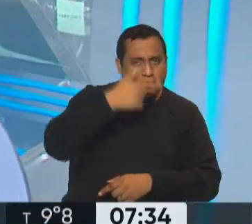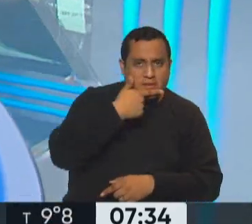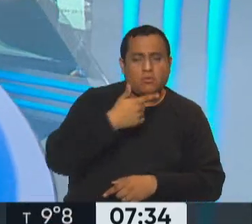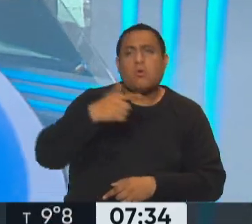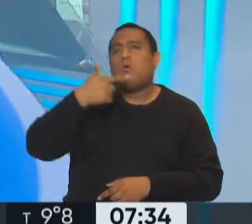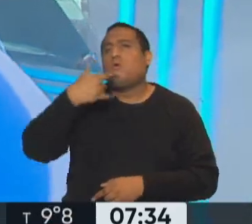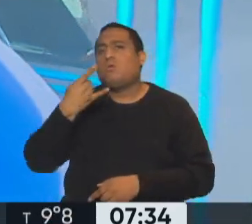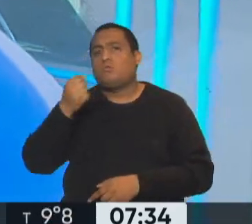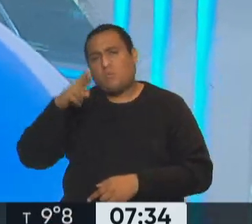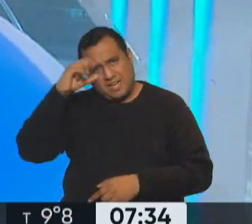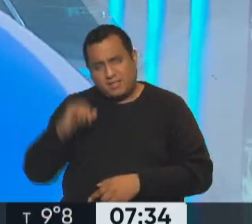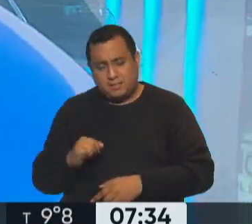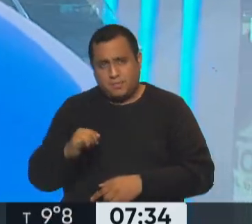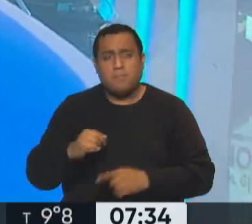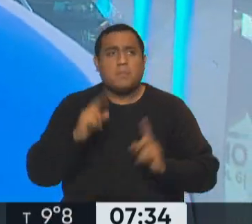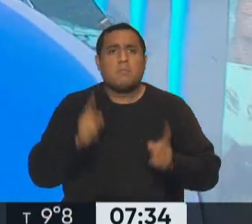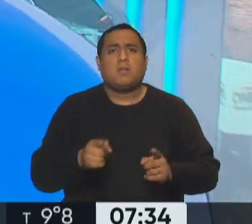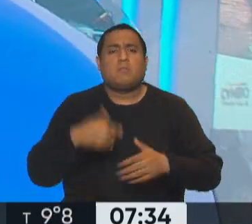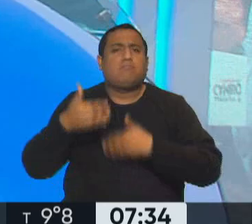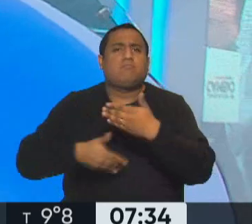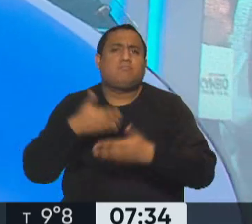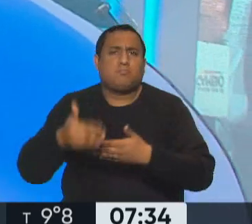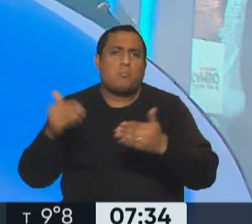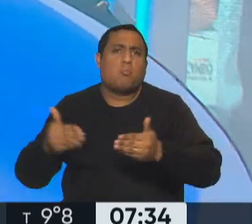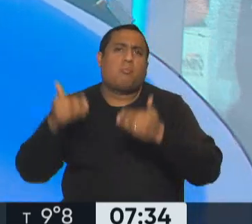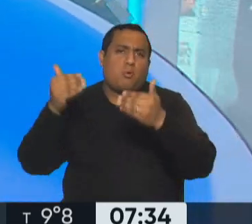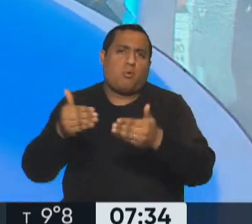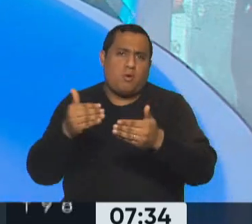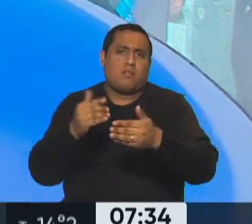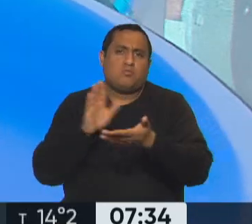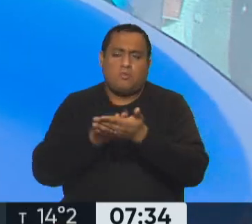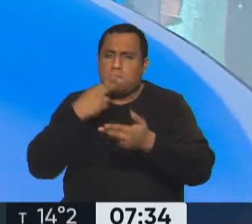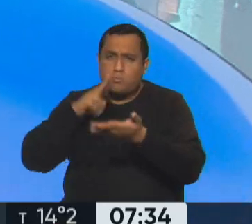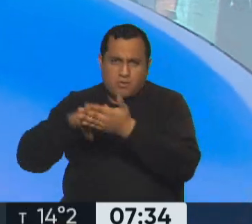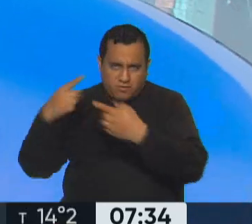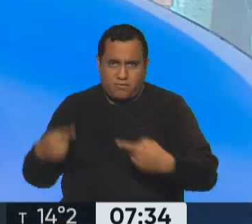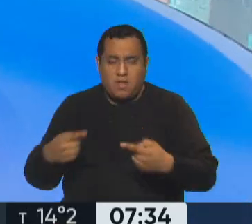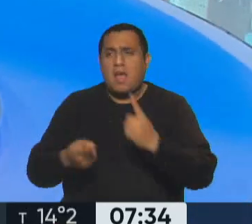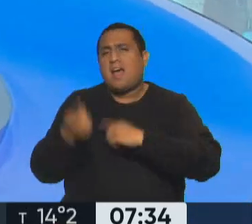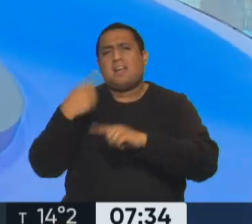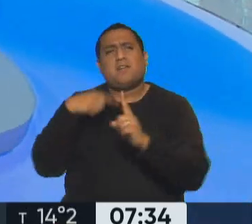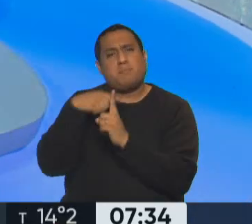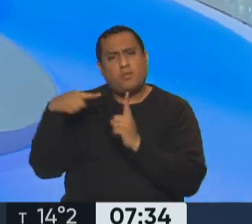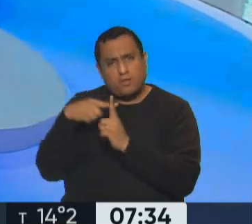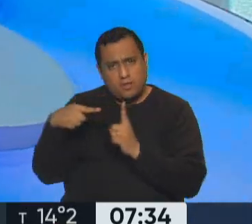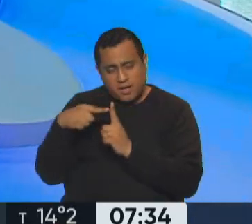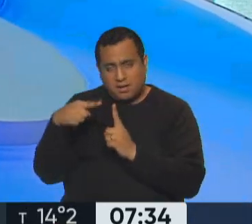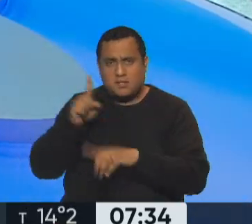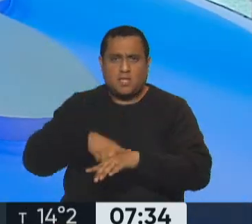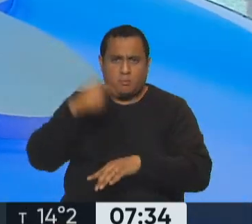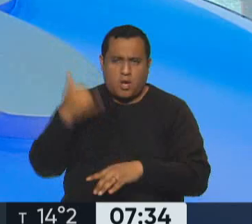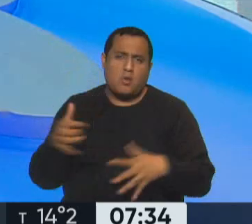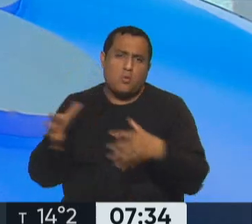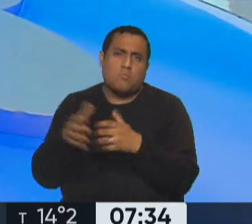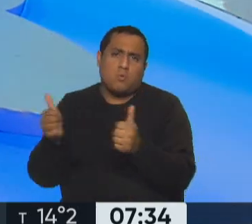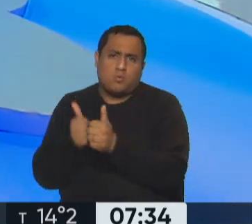suárez y por el otro lado también que es lo que se avanzó una prórroga impositiva ayer hasta horas del mediodía tenía tiempo el juntos por